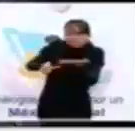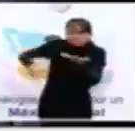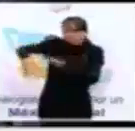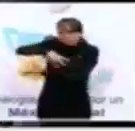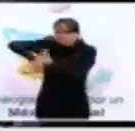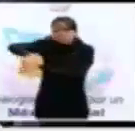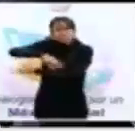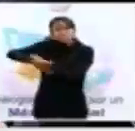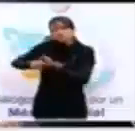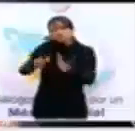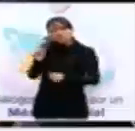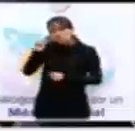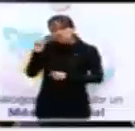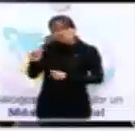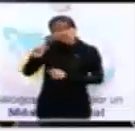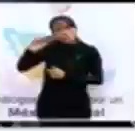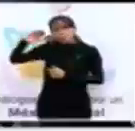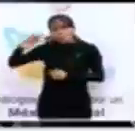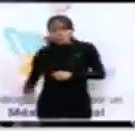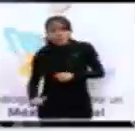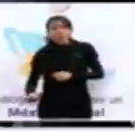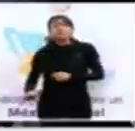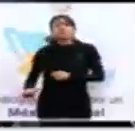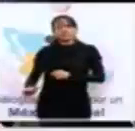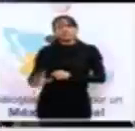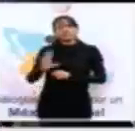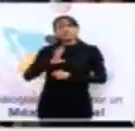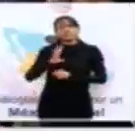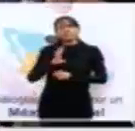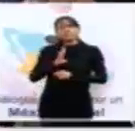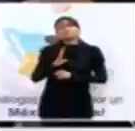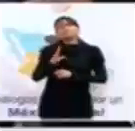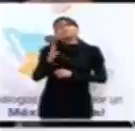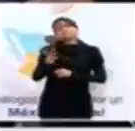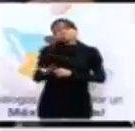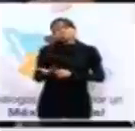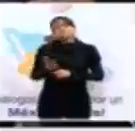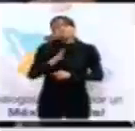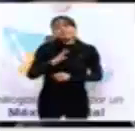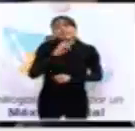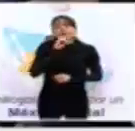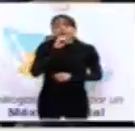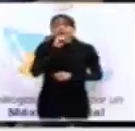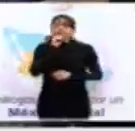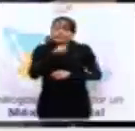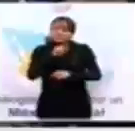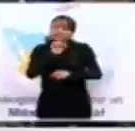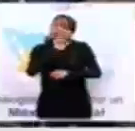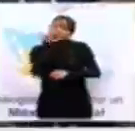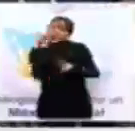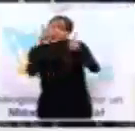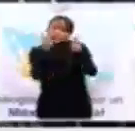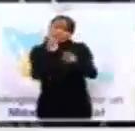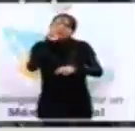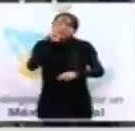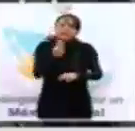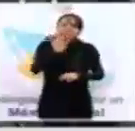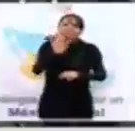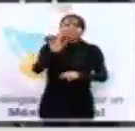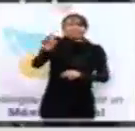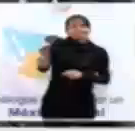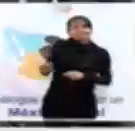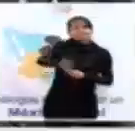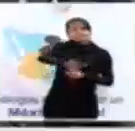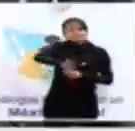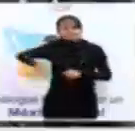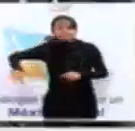formas fáciles de venta y de mercados. Entonces, una baja productividad. Luego, segundo,